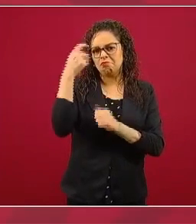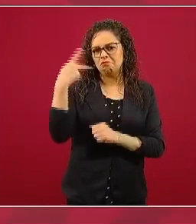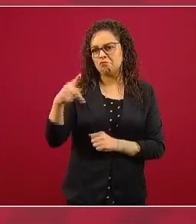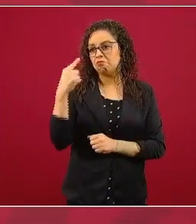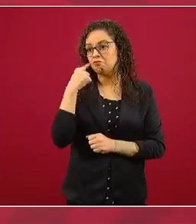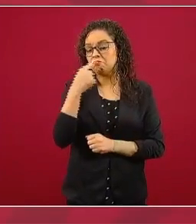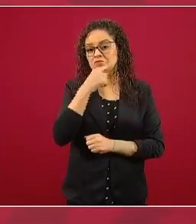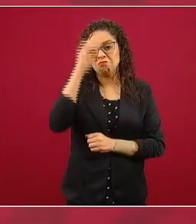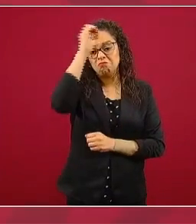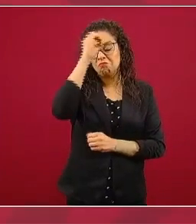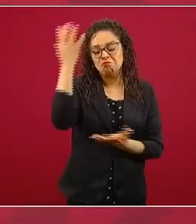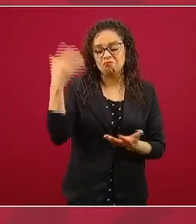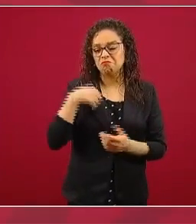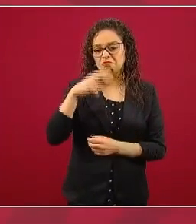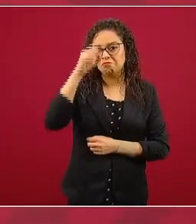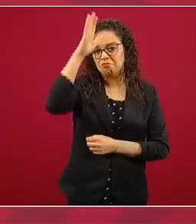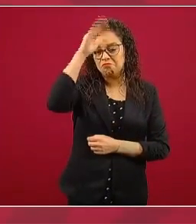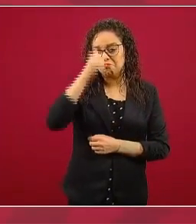Hicimos esto